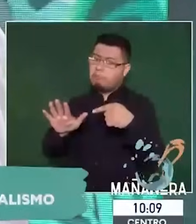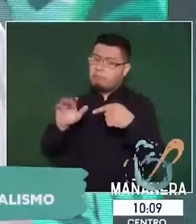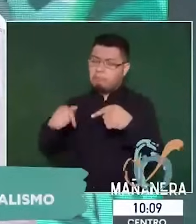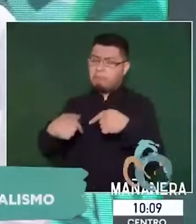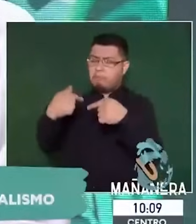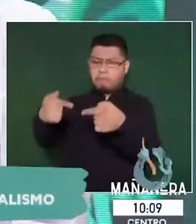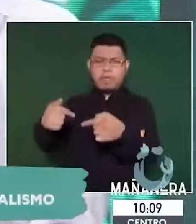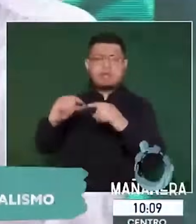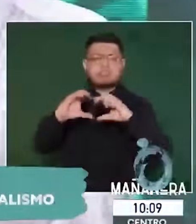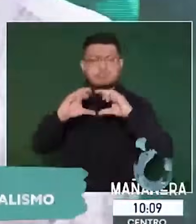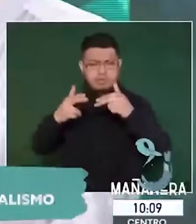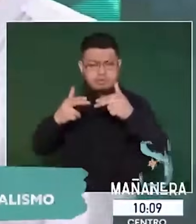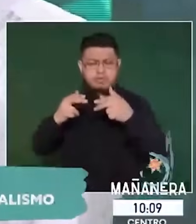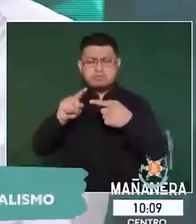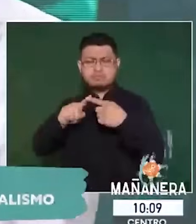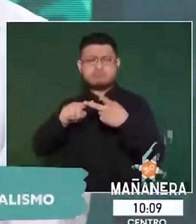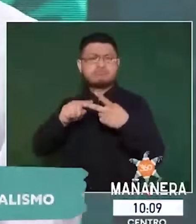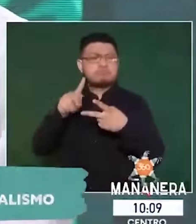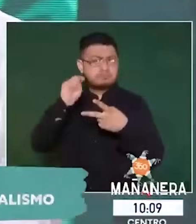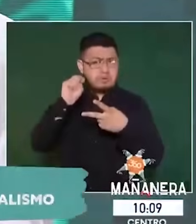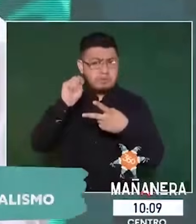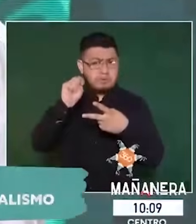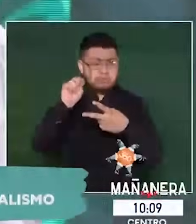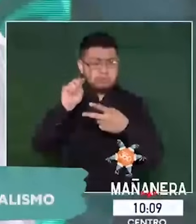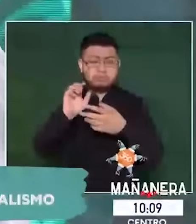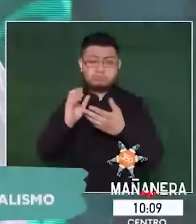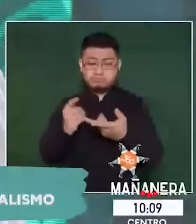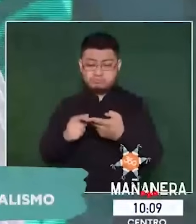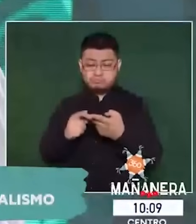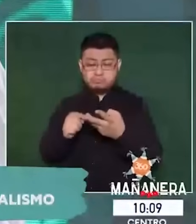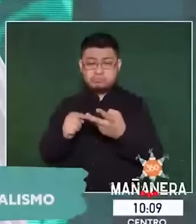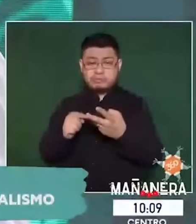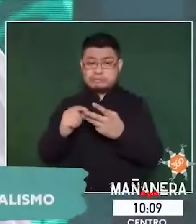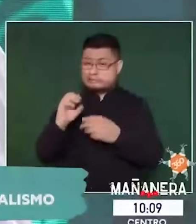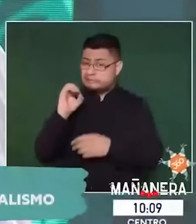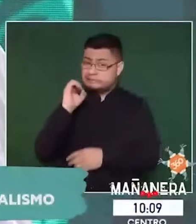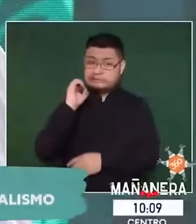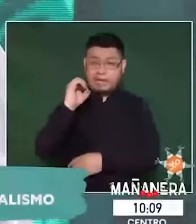Chiapas, Tabasco, cero o menos cero.